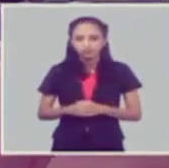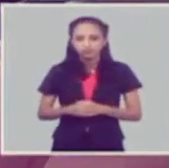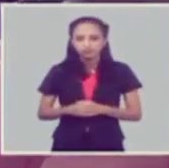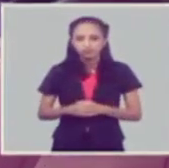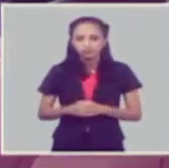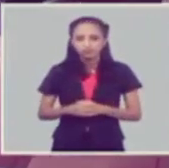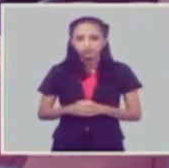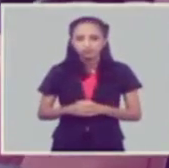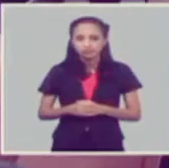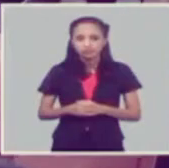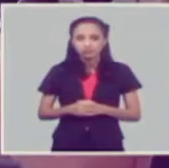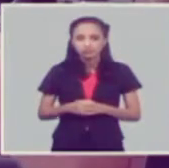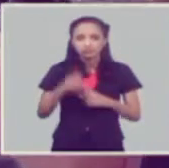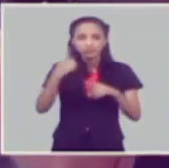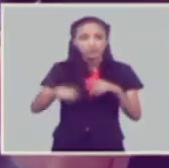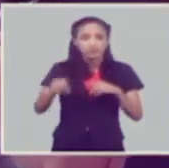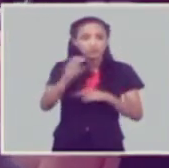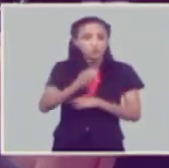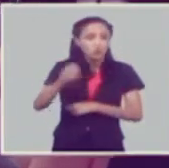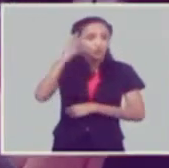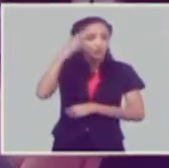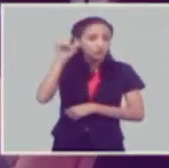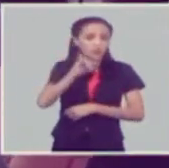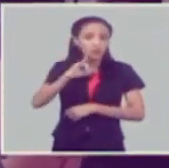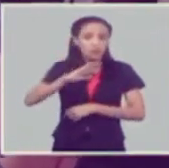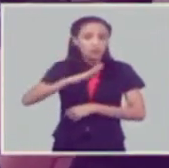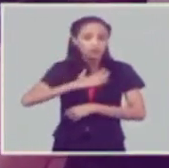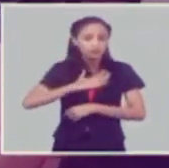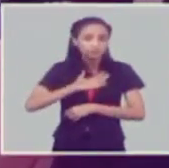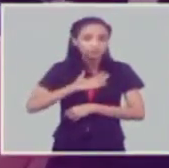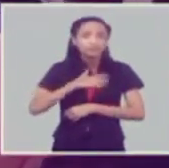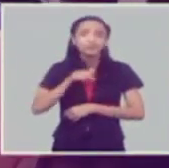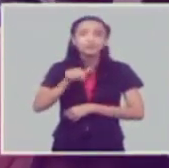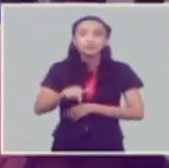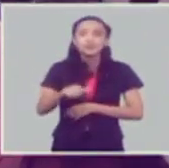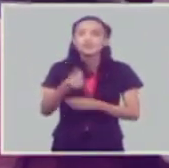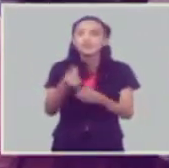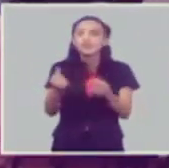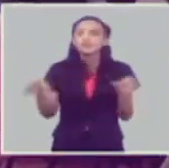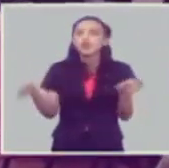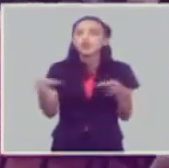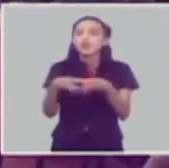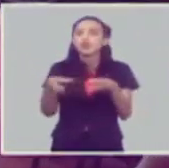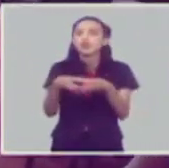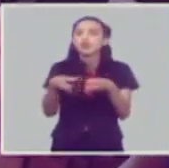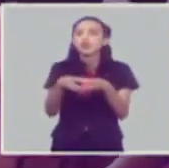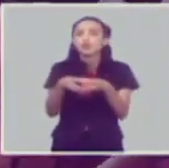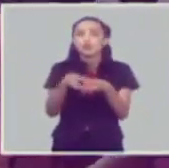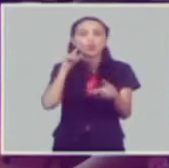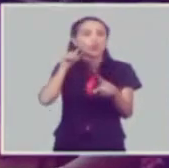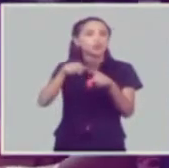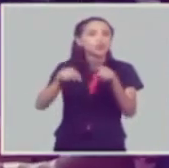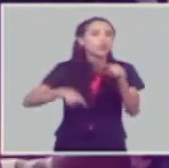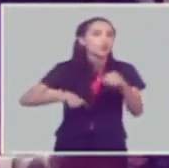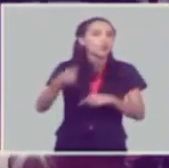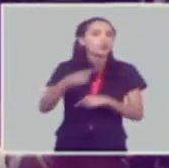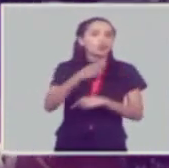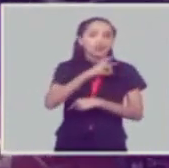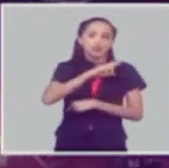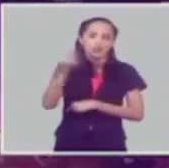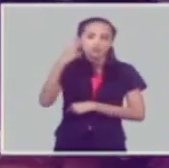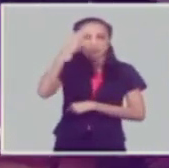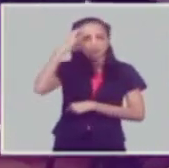y agencias dependientes de gobiernos extranjeros, financian grupos y acciones dirigidas a denigrar y debilitar al